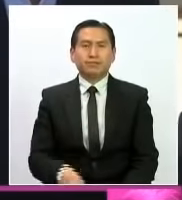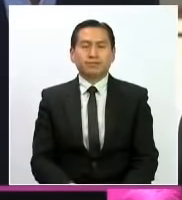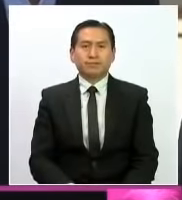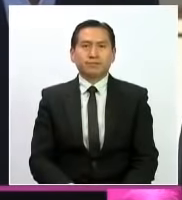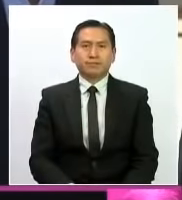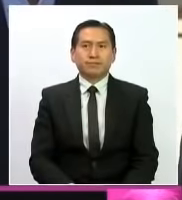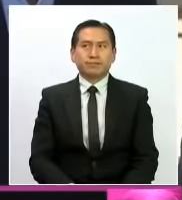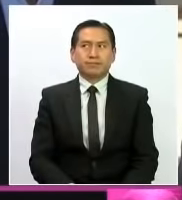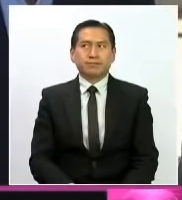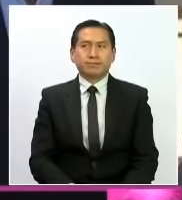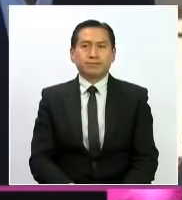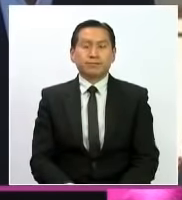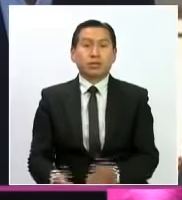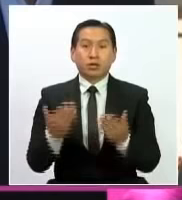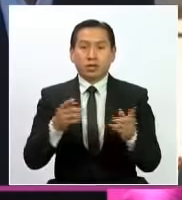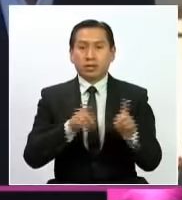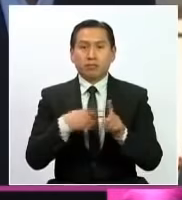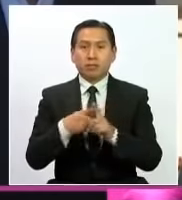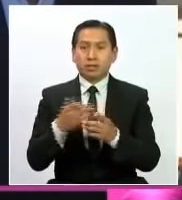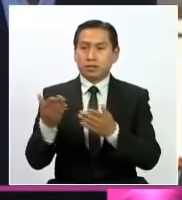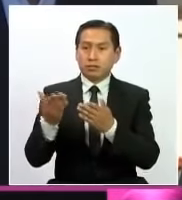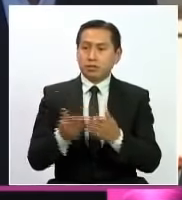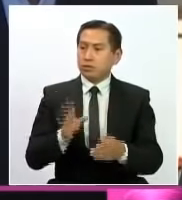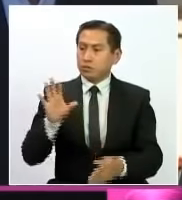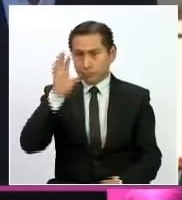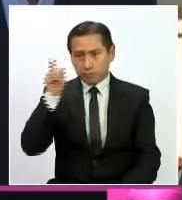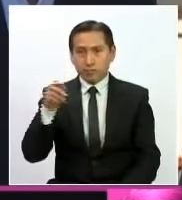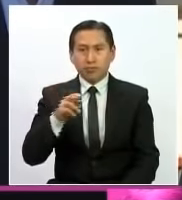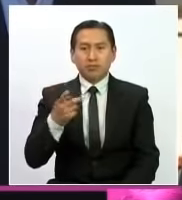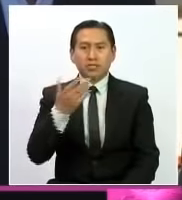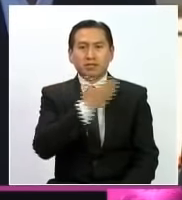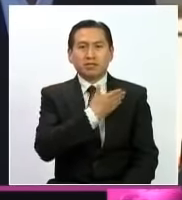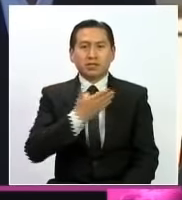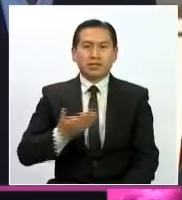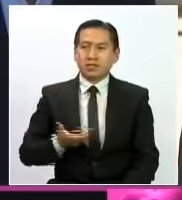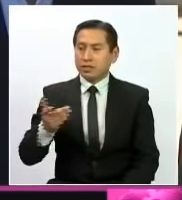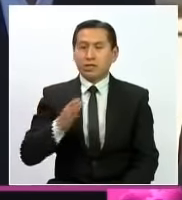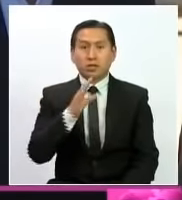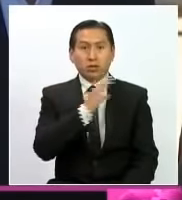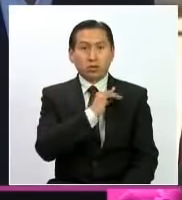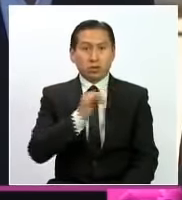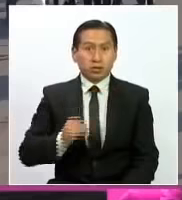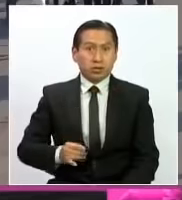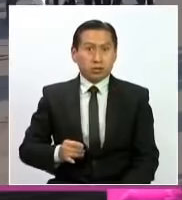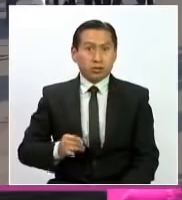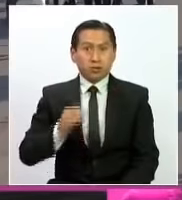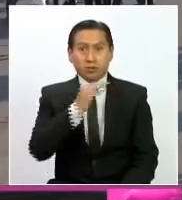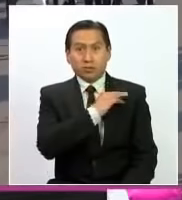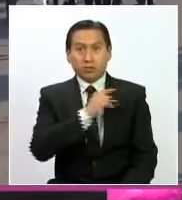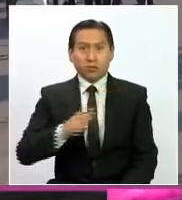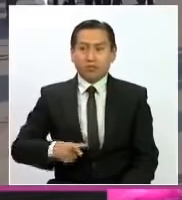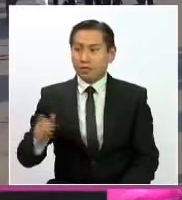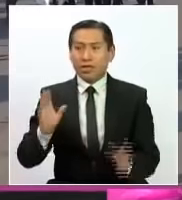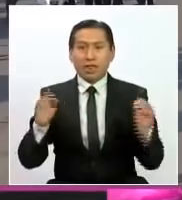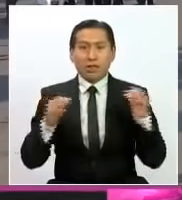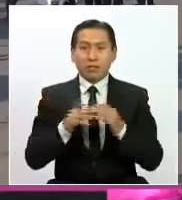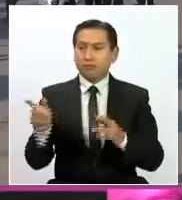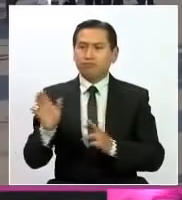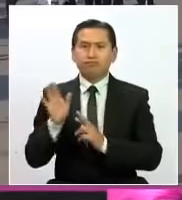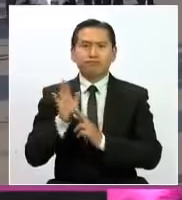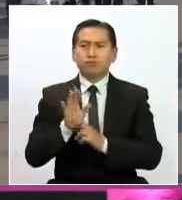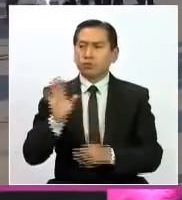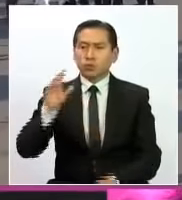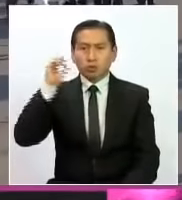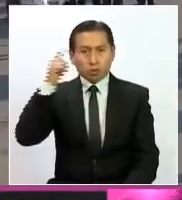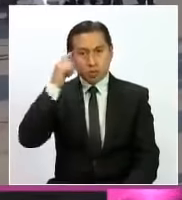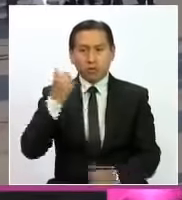Asimismo, invito al doctor Jorge Silva, vicepresidente del Consejo Municipal de la Ciudad de La Paz, en representación del